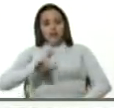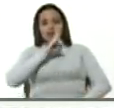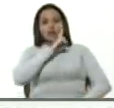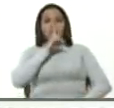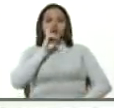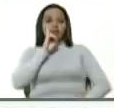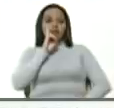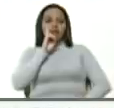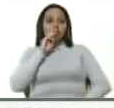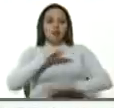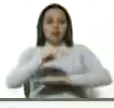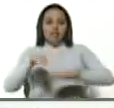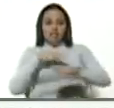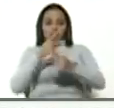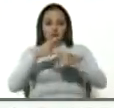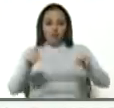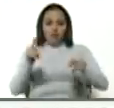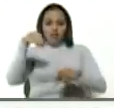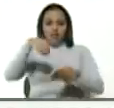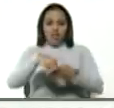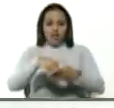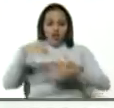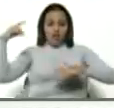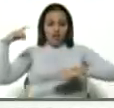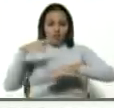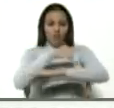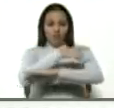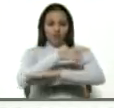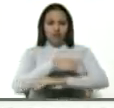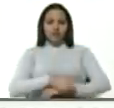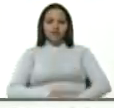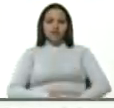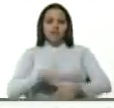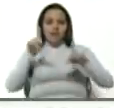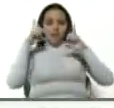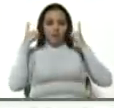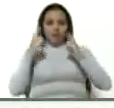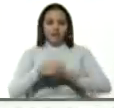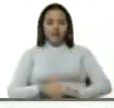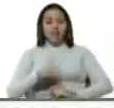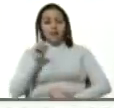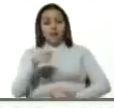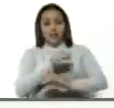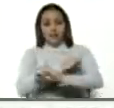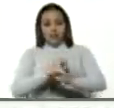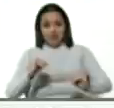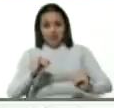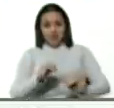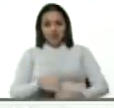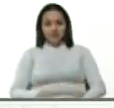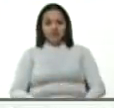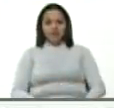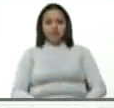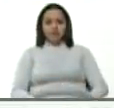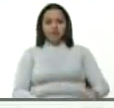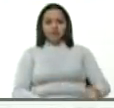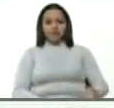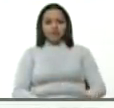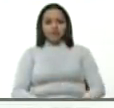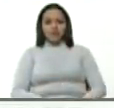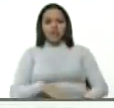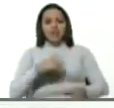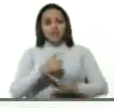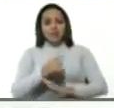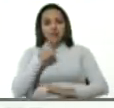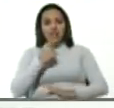el propio aeropuerto de Maiquetía. Y ya para terminar, no podíamos dejar tampoco de mencionar los